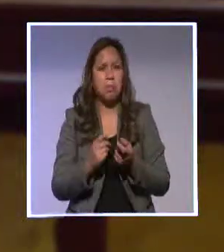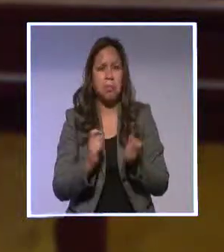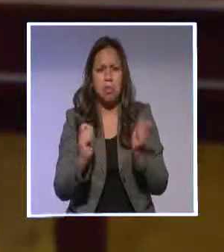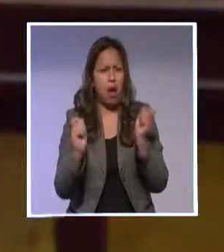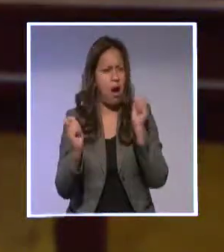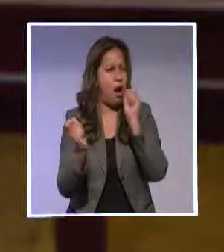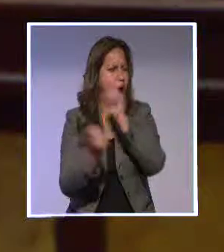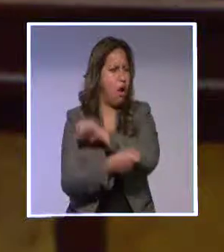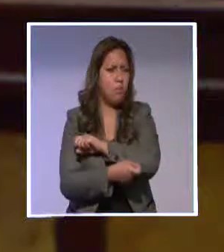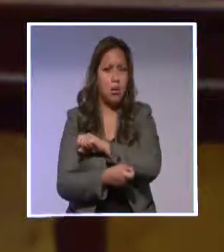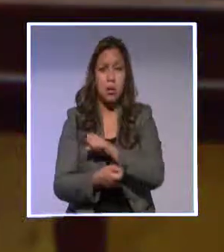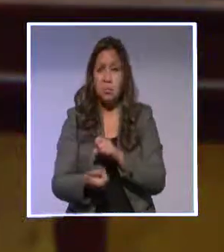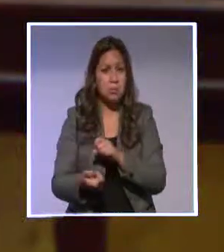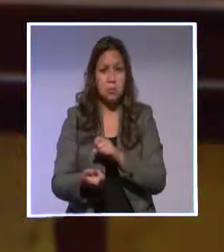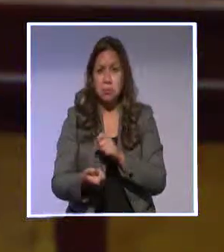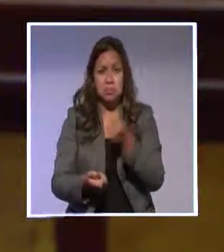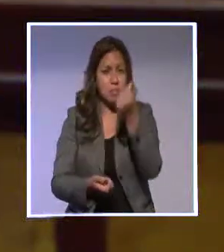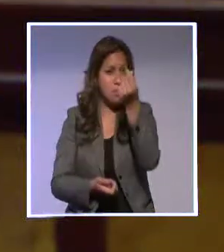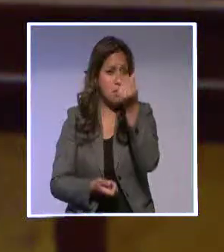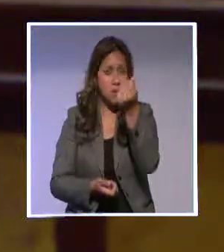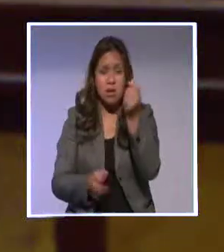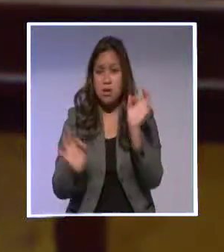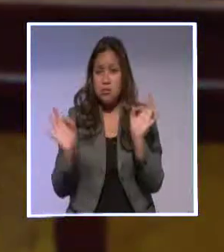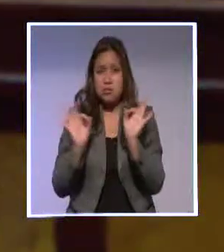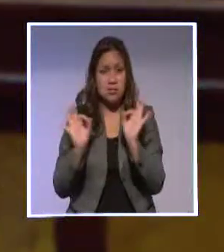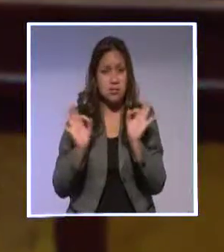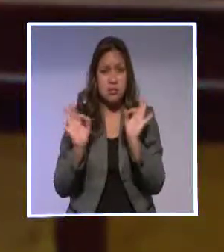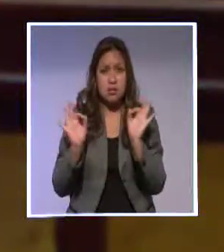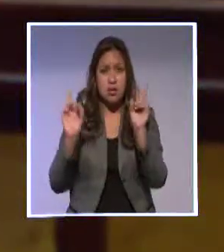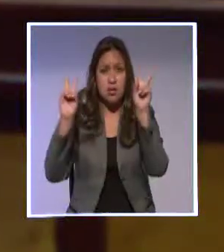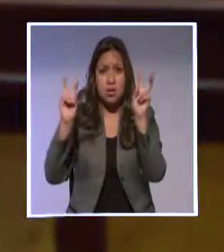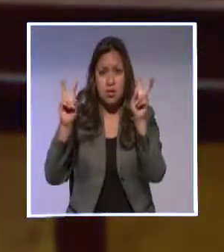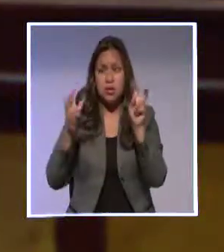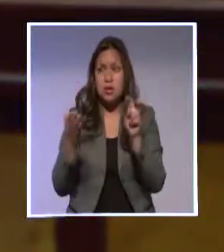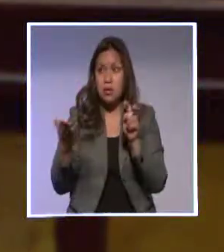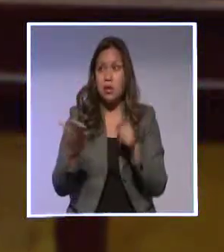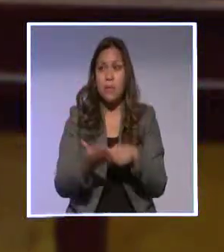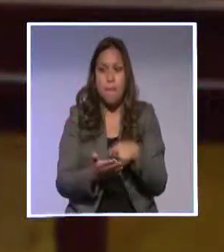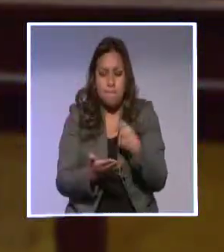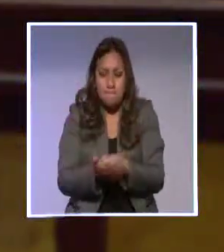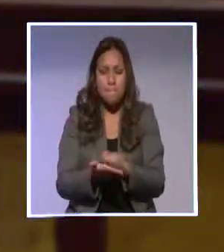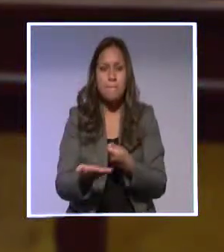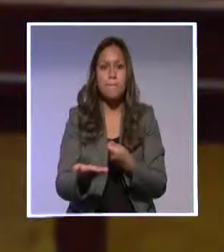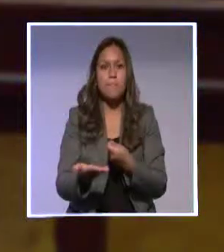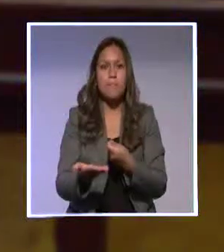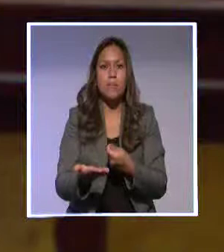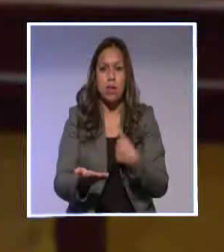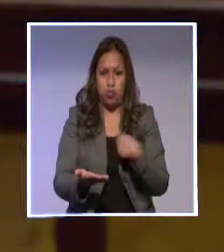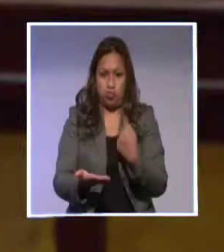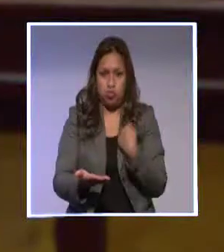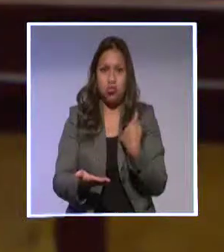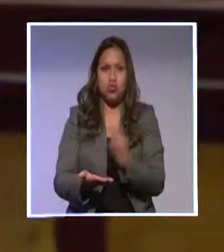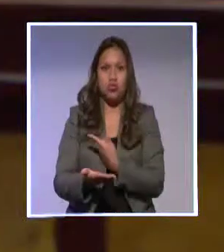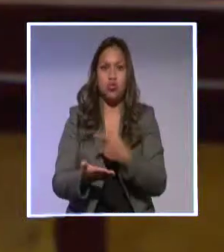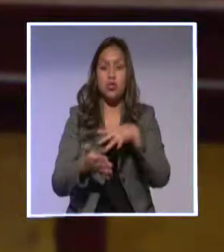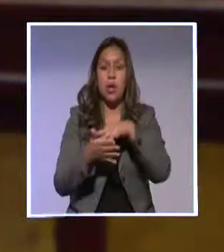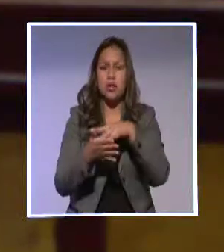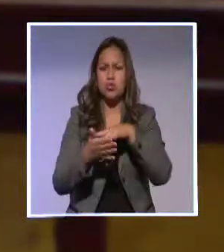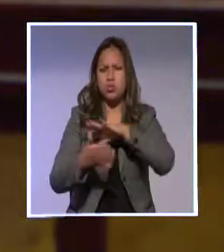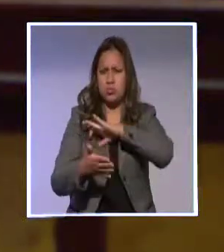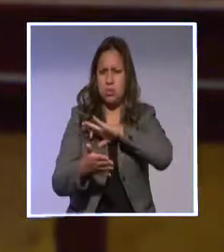negociación no se tocó específicamente los temas indirectos como en el tema de la tuneladora que nosotros presentamos un estudio